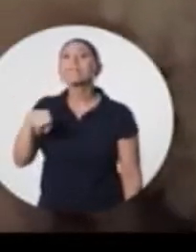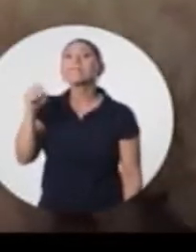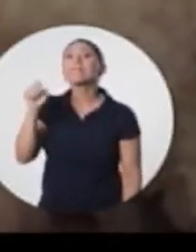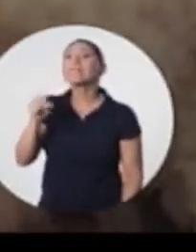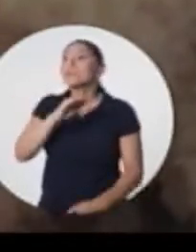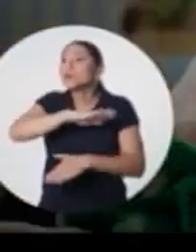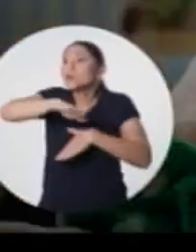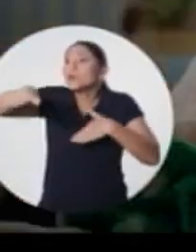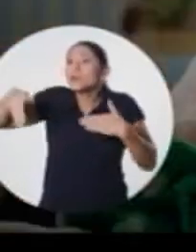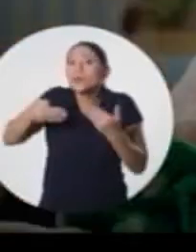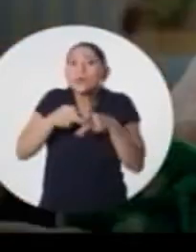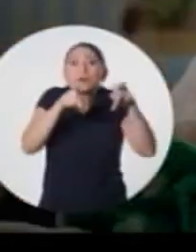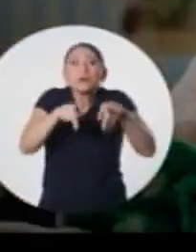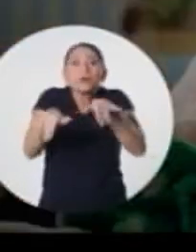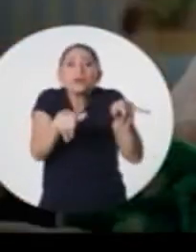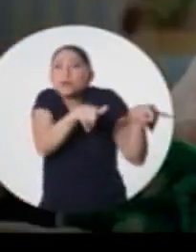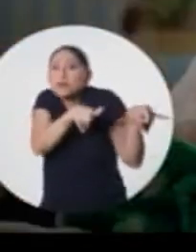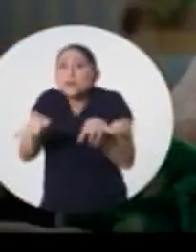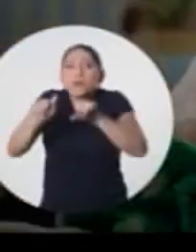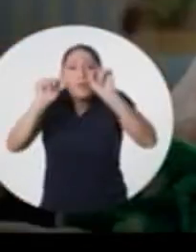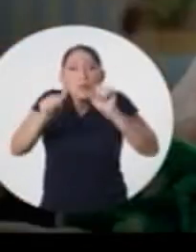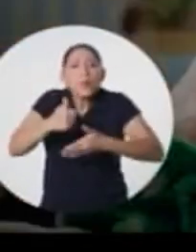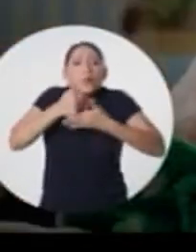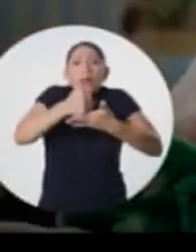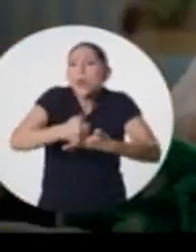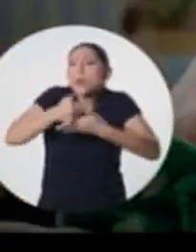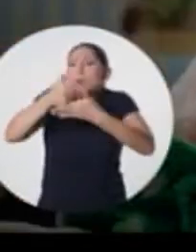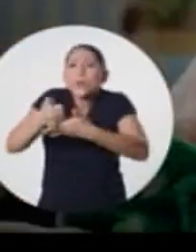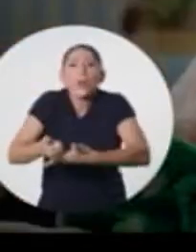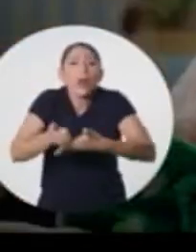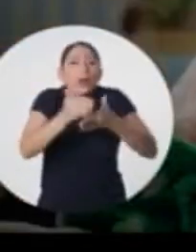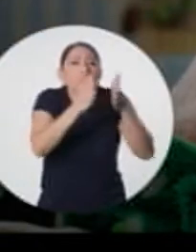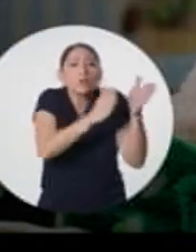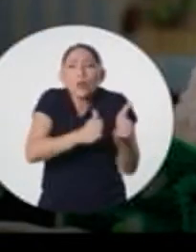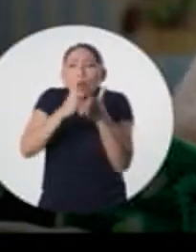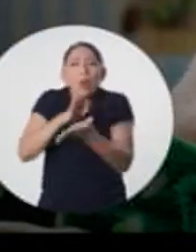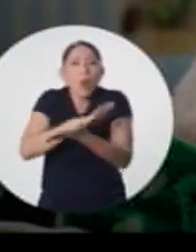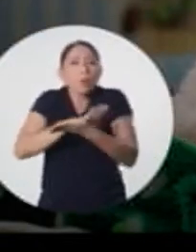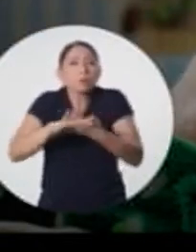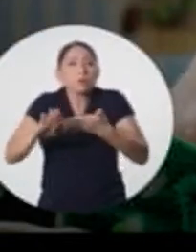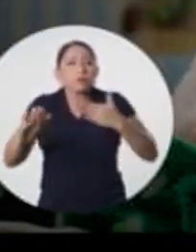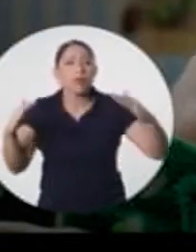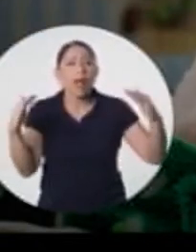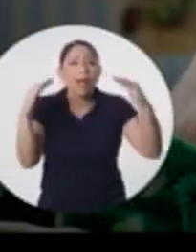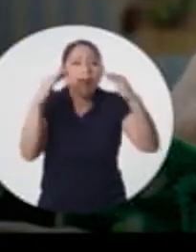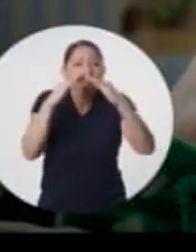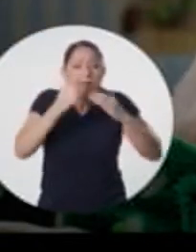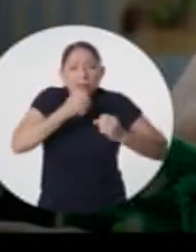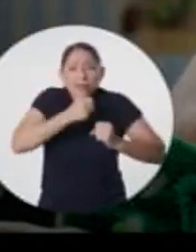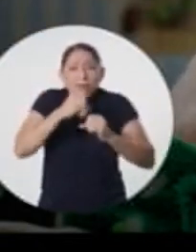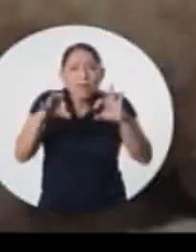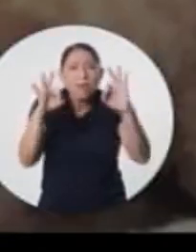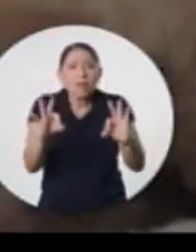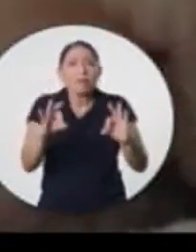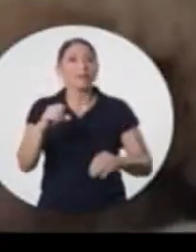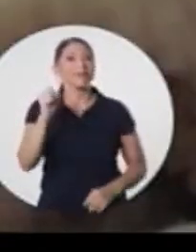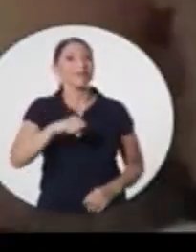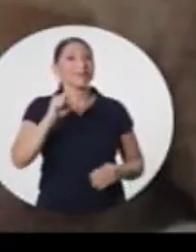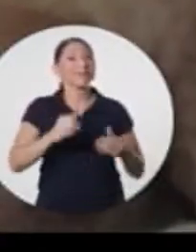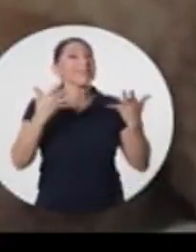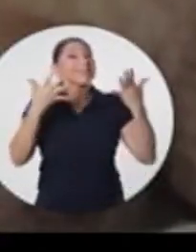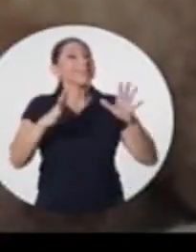respetamos. Sí, y que todos y todas podemos colaborar en las cosas que hay que hacer en la casa.